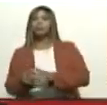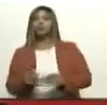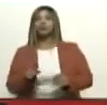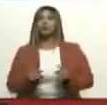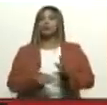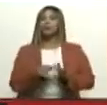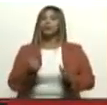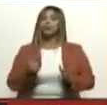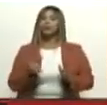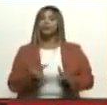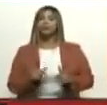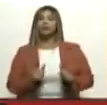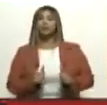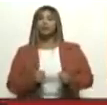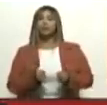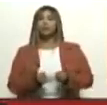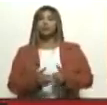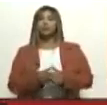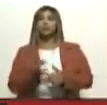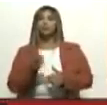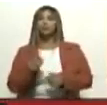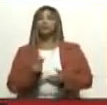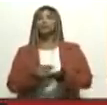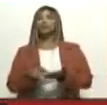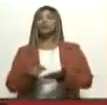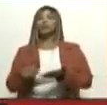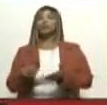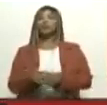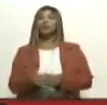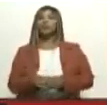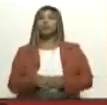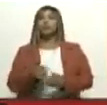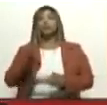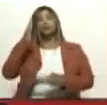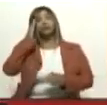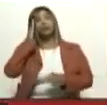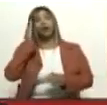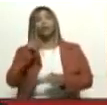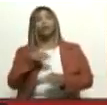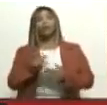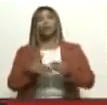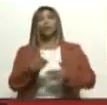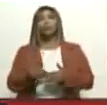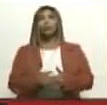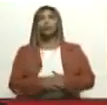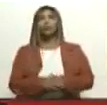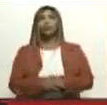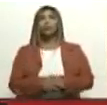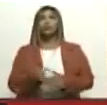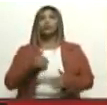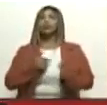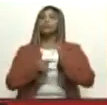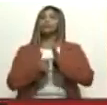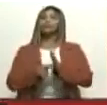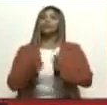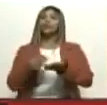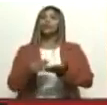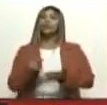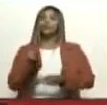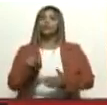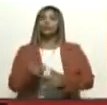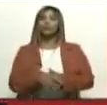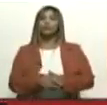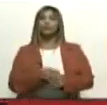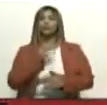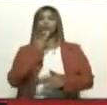vez que empezó, muchos escritores que se enteraron posteriormente, por ejemplo, yo quiero presentar mi libro allá. Y,